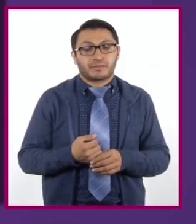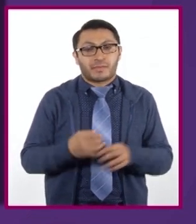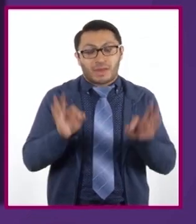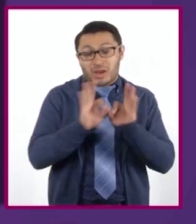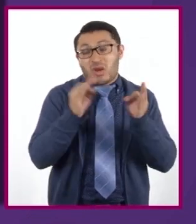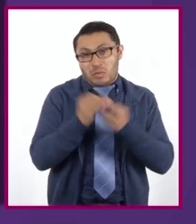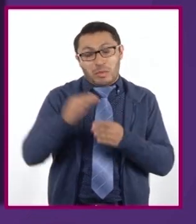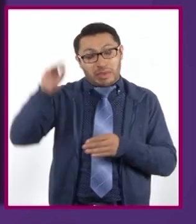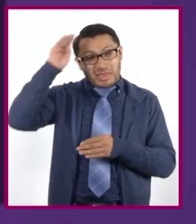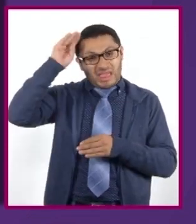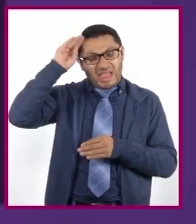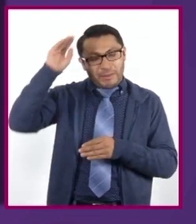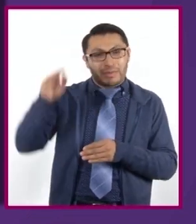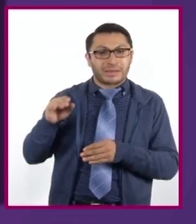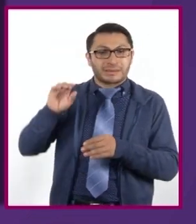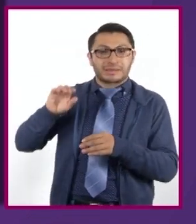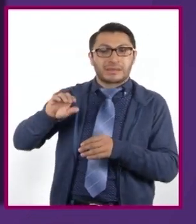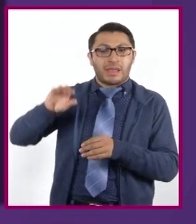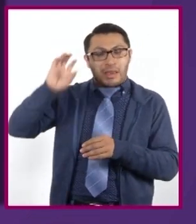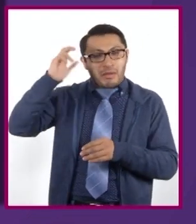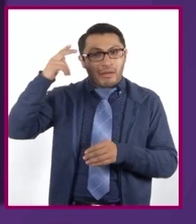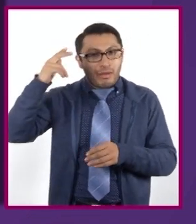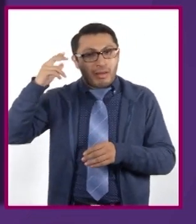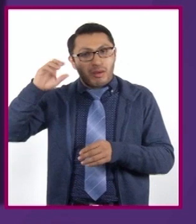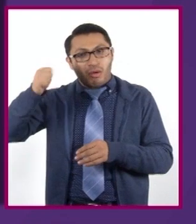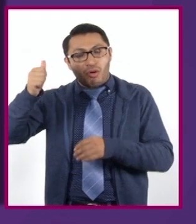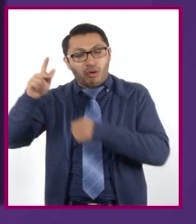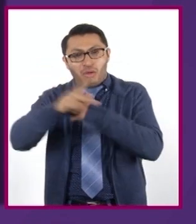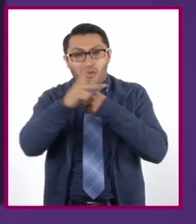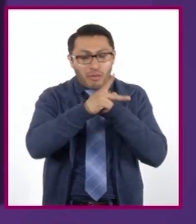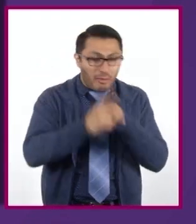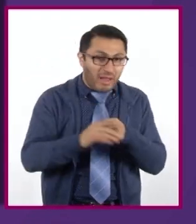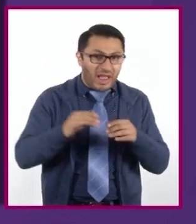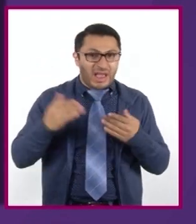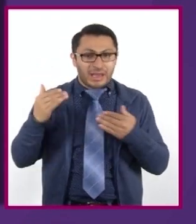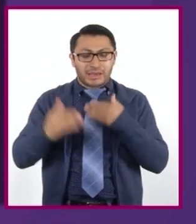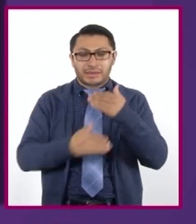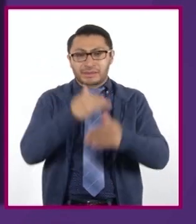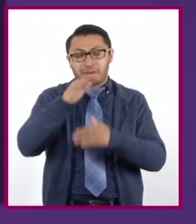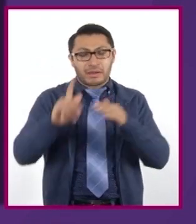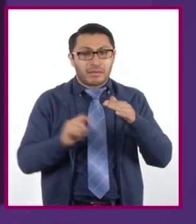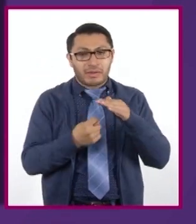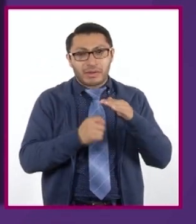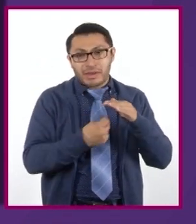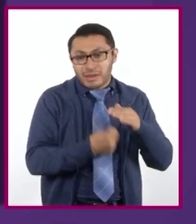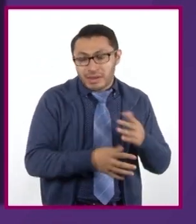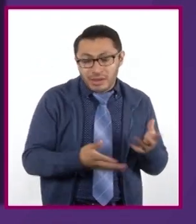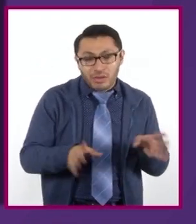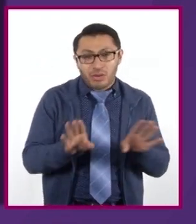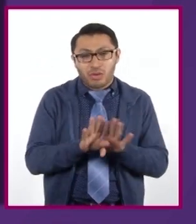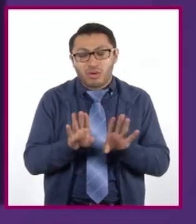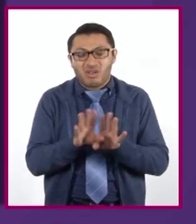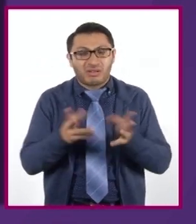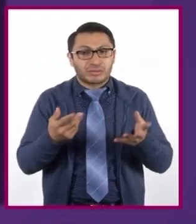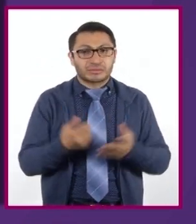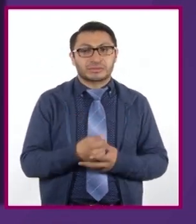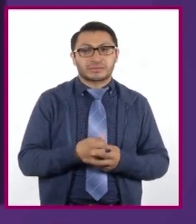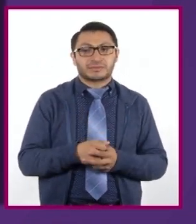mentalidad oriental, con los avances tecnológicos, con todas las, no sé, toda